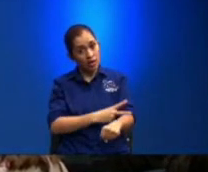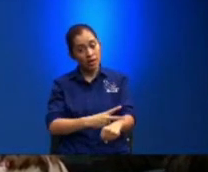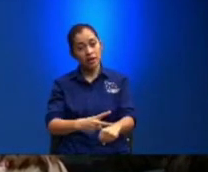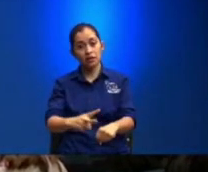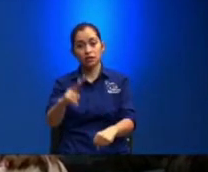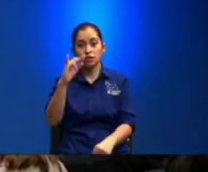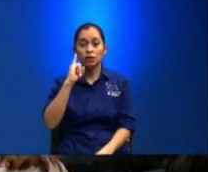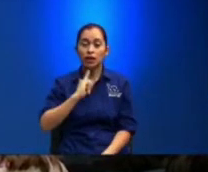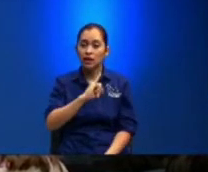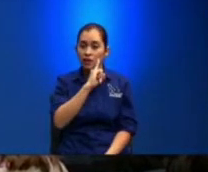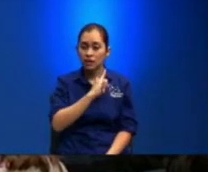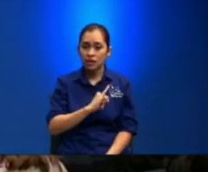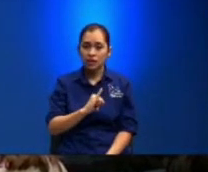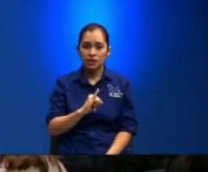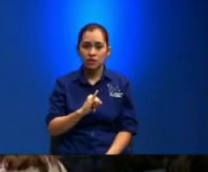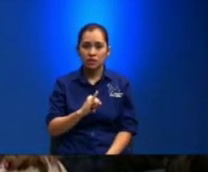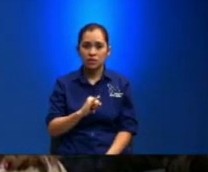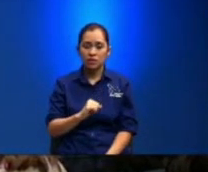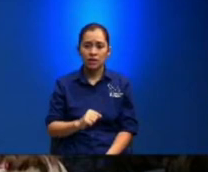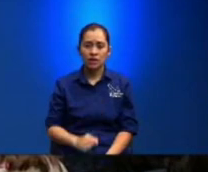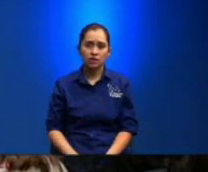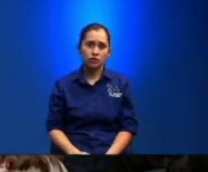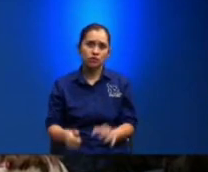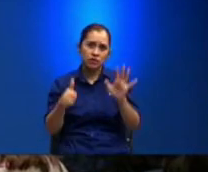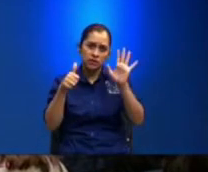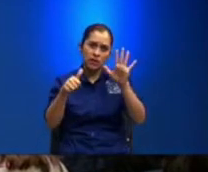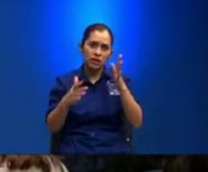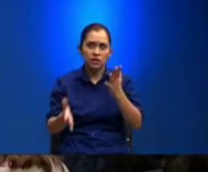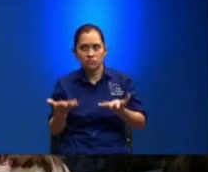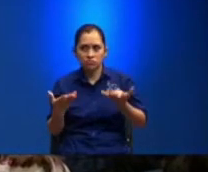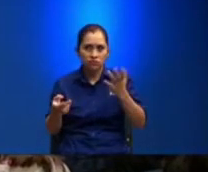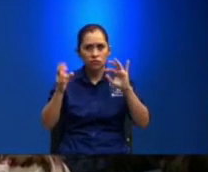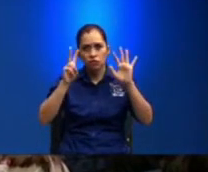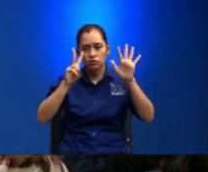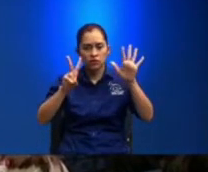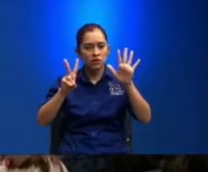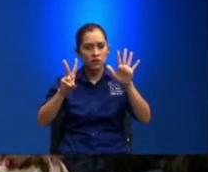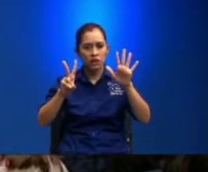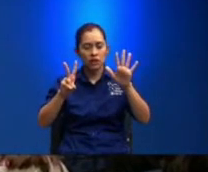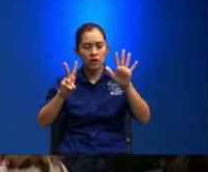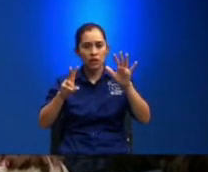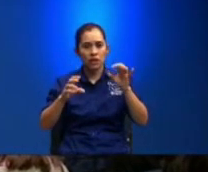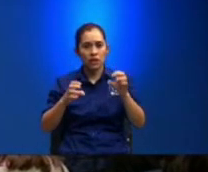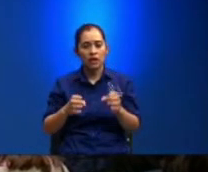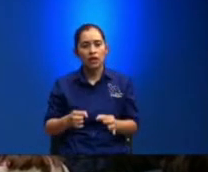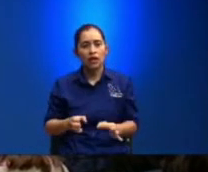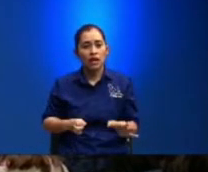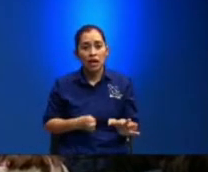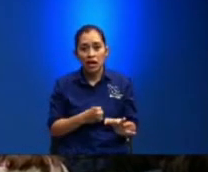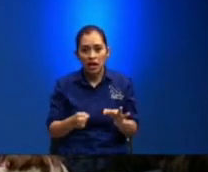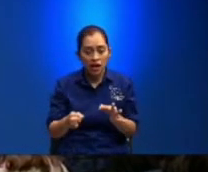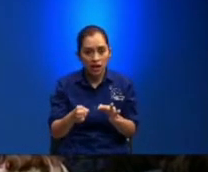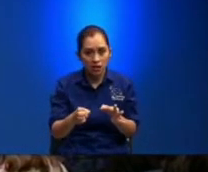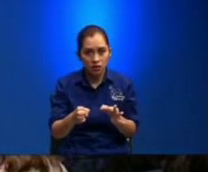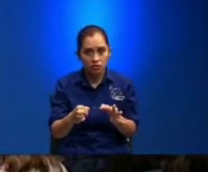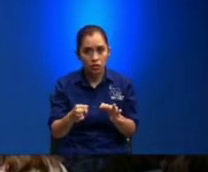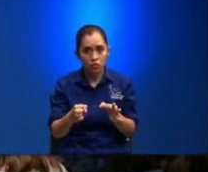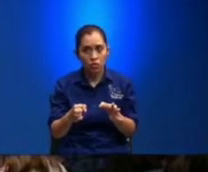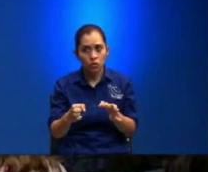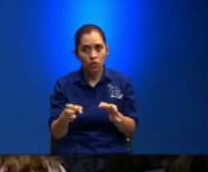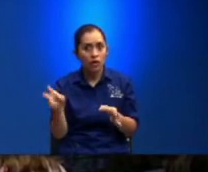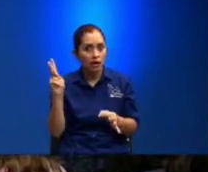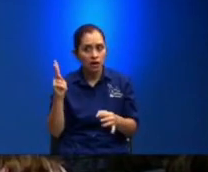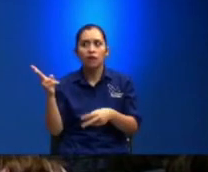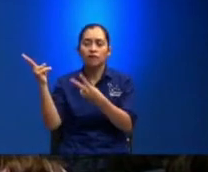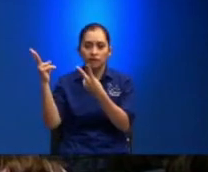habido por lo menos unos 76 sexo 2 y que el que se viene es es uno más pero ya es